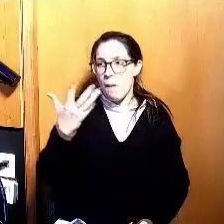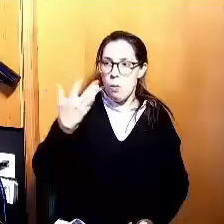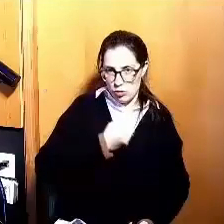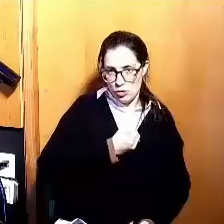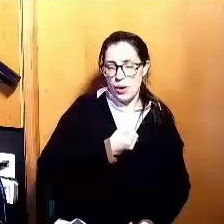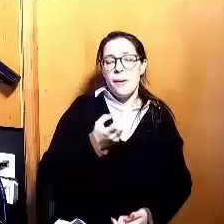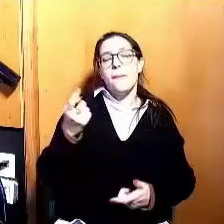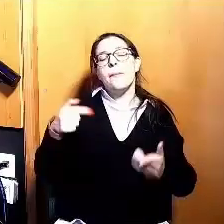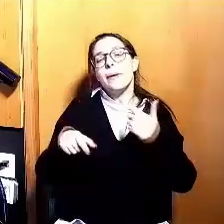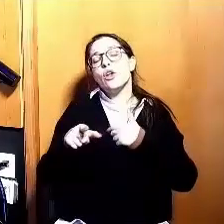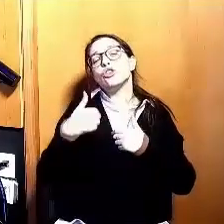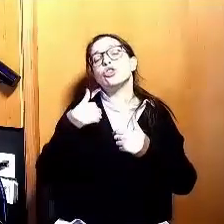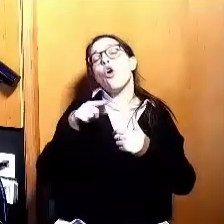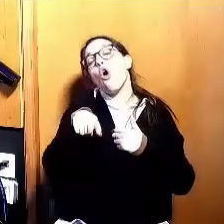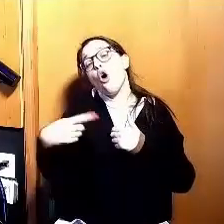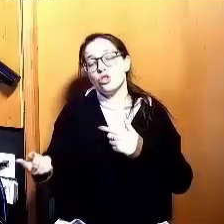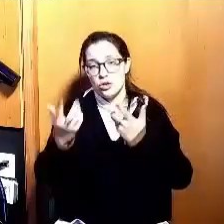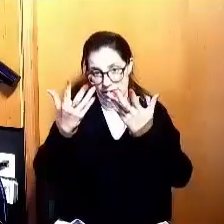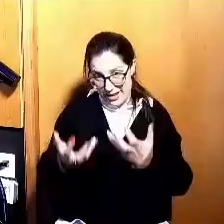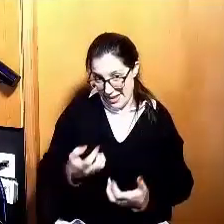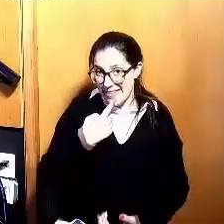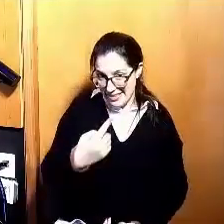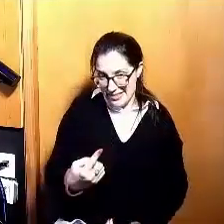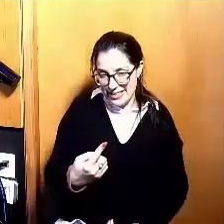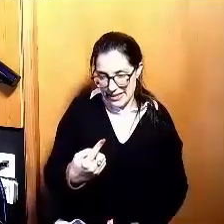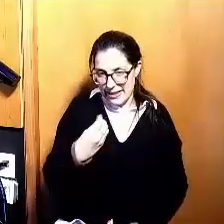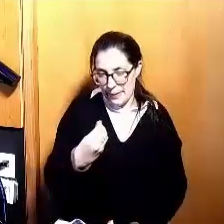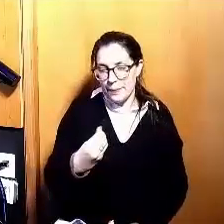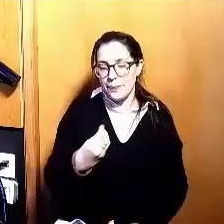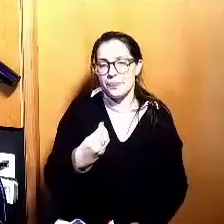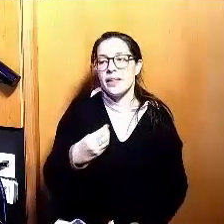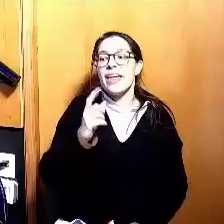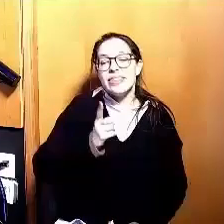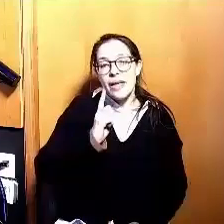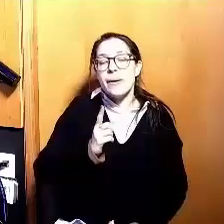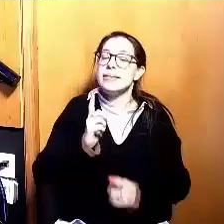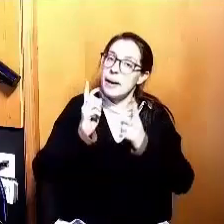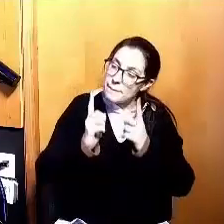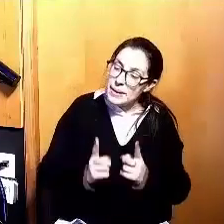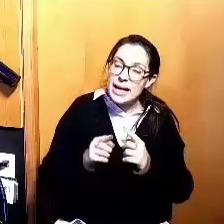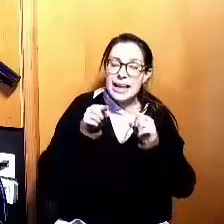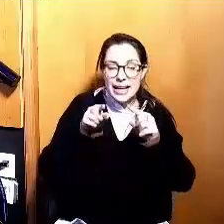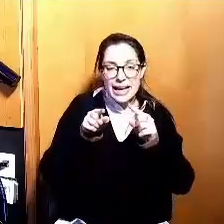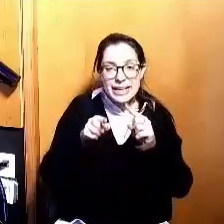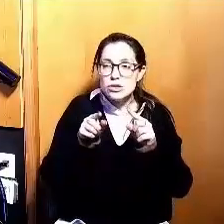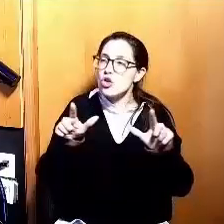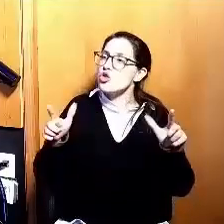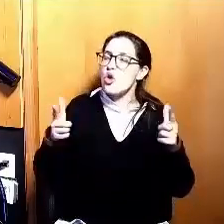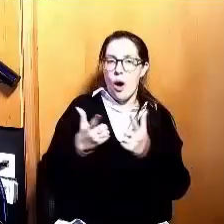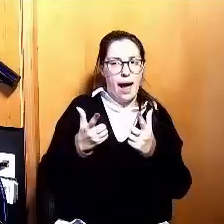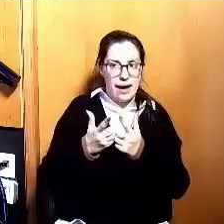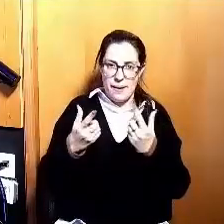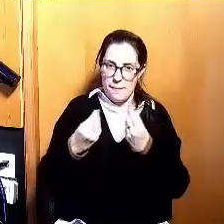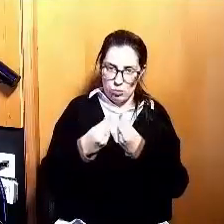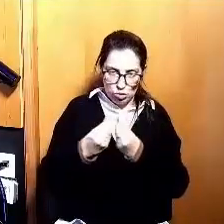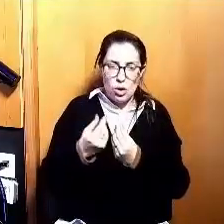donantes. Yo lo otro que quería mencionar en ese contexto es que deberíamos también, y eso es algo que no hay mucho recurso tampoco disponible,